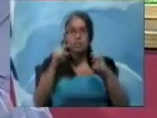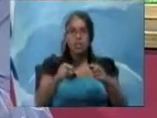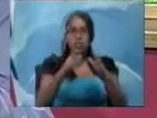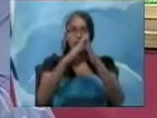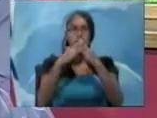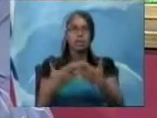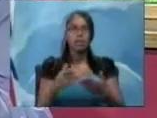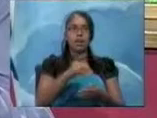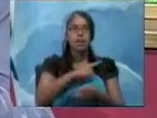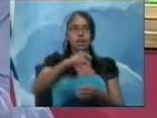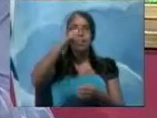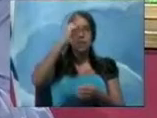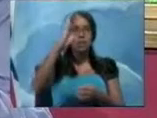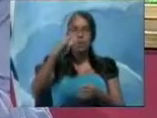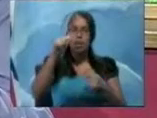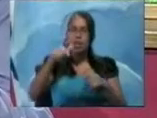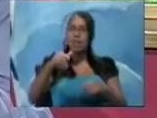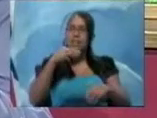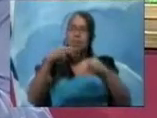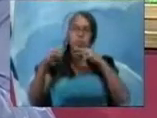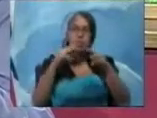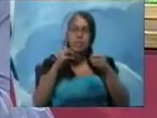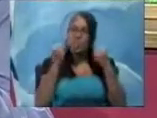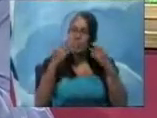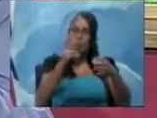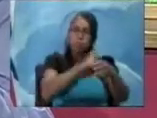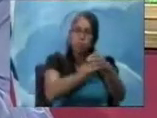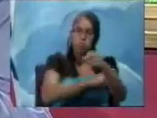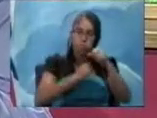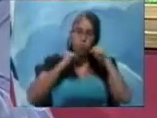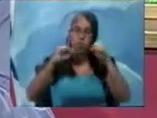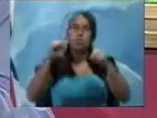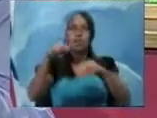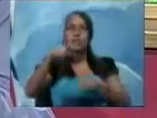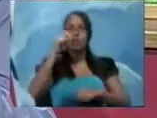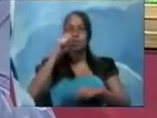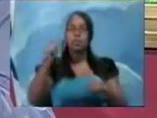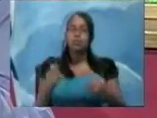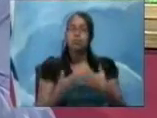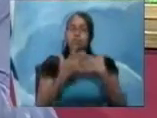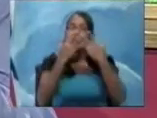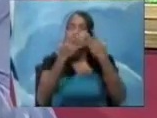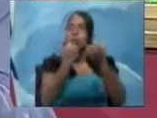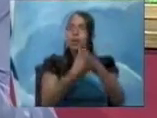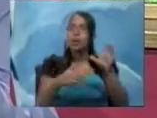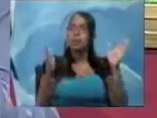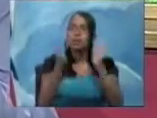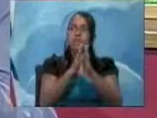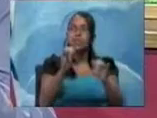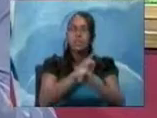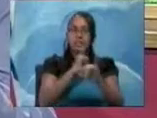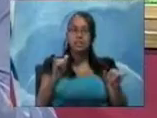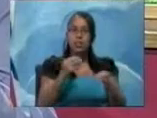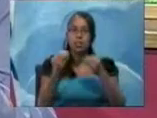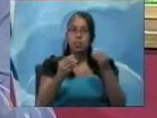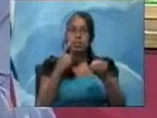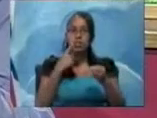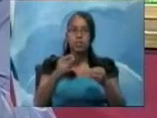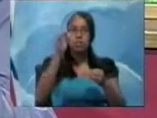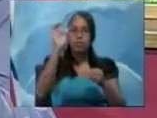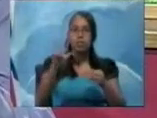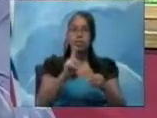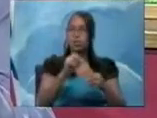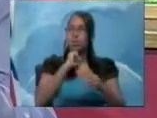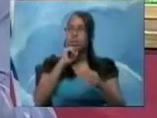palabra de Dios este mensaje tan poderoso que Pedro inspirado por el Espíritu Santo ya como decía El pastor ya no era el